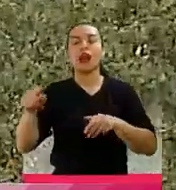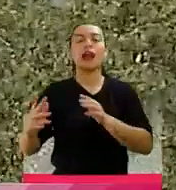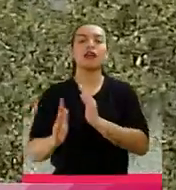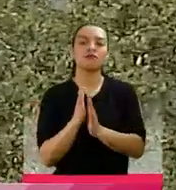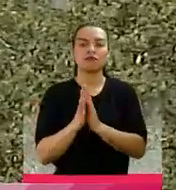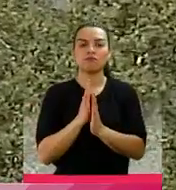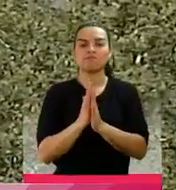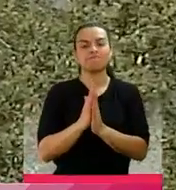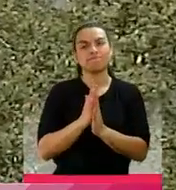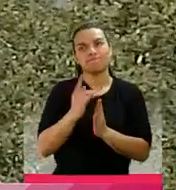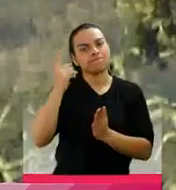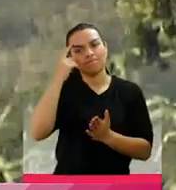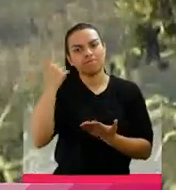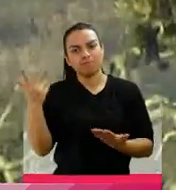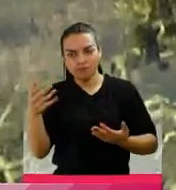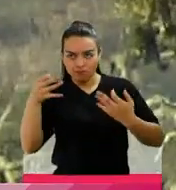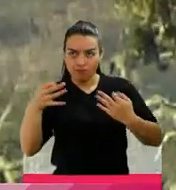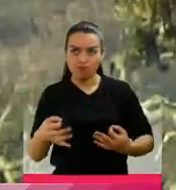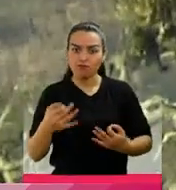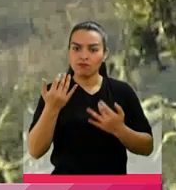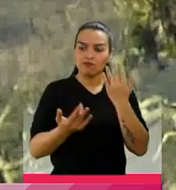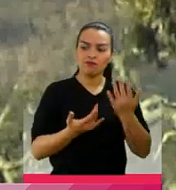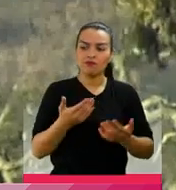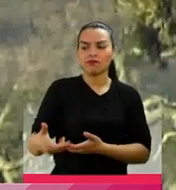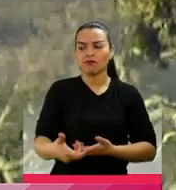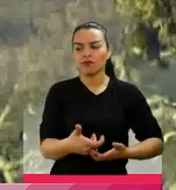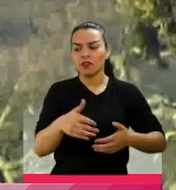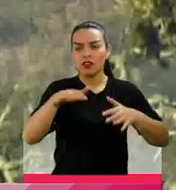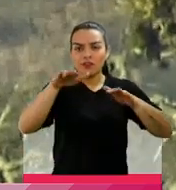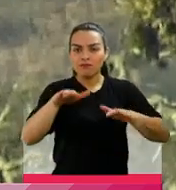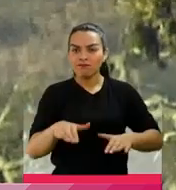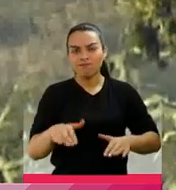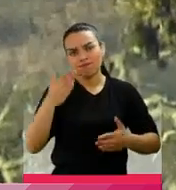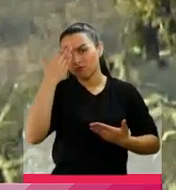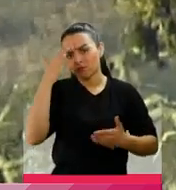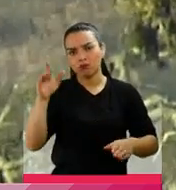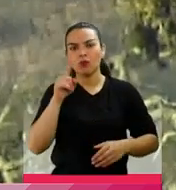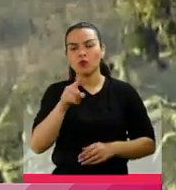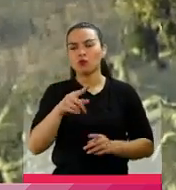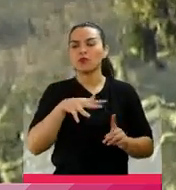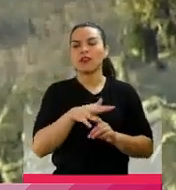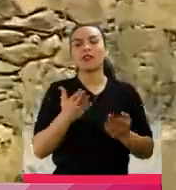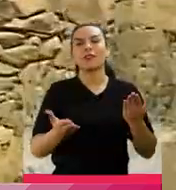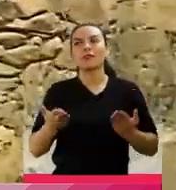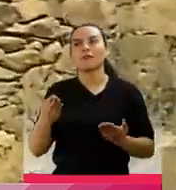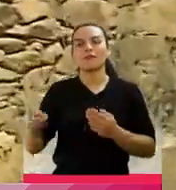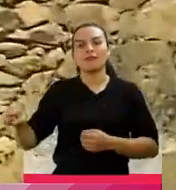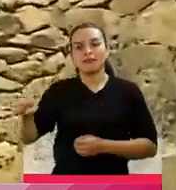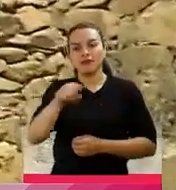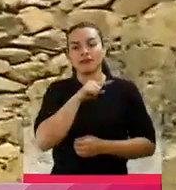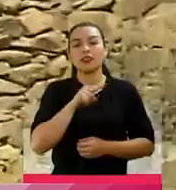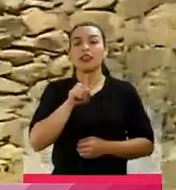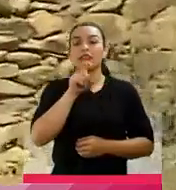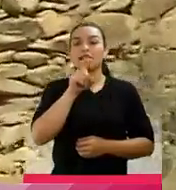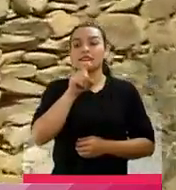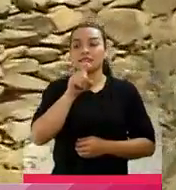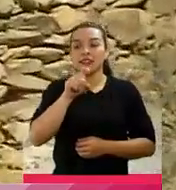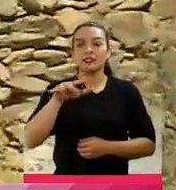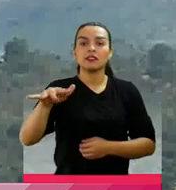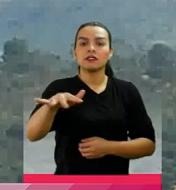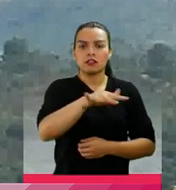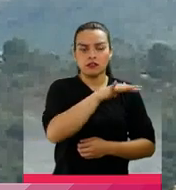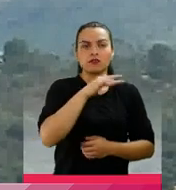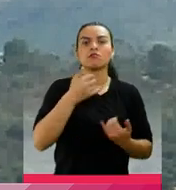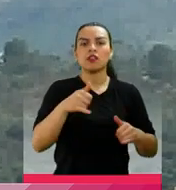una pronta estabilización del fuego, ya que depende de las condiciones meteorológicas. En 6 municipios han evacuado a la población y más de